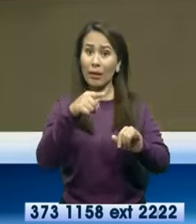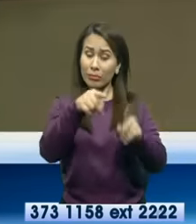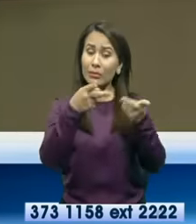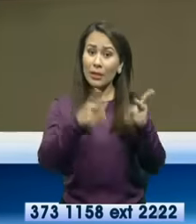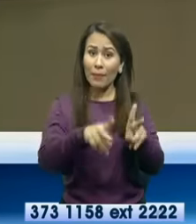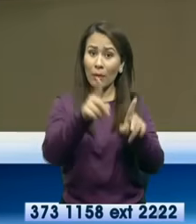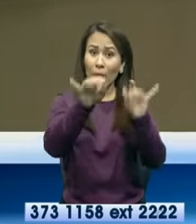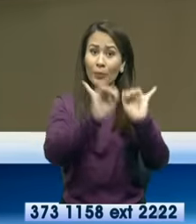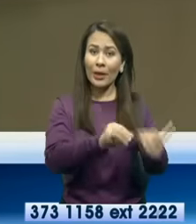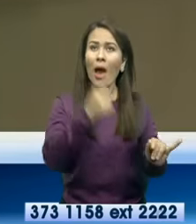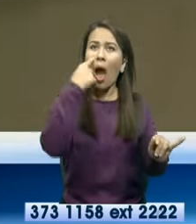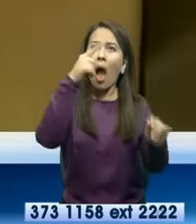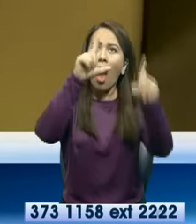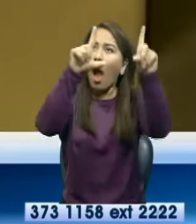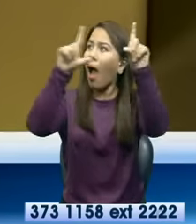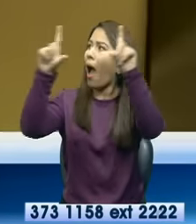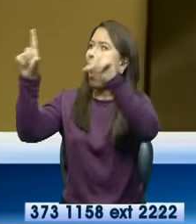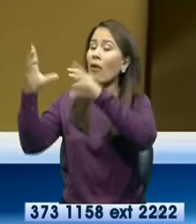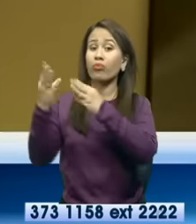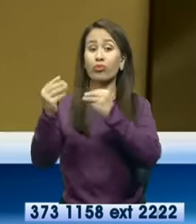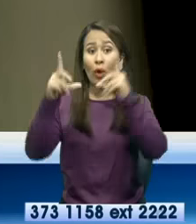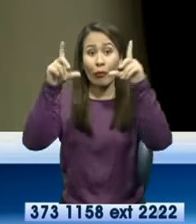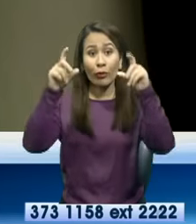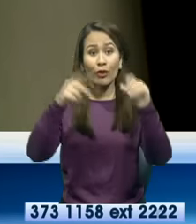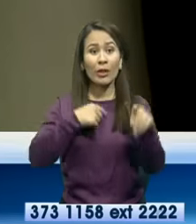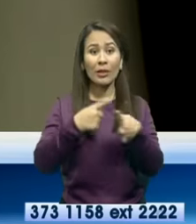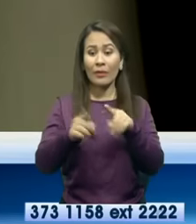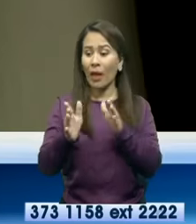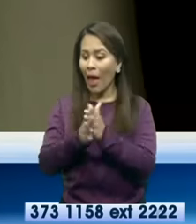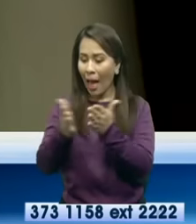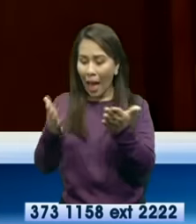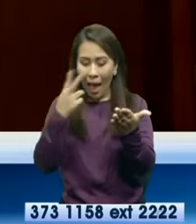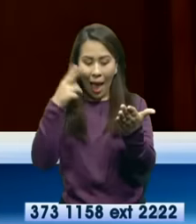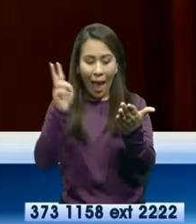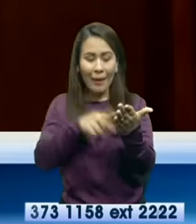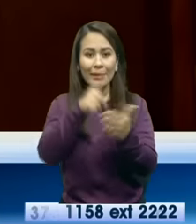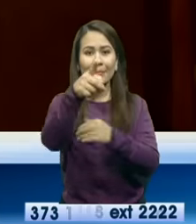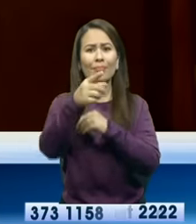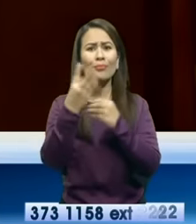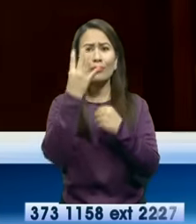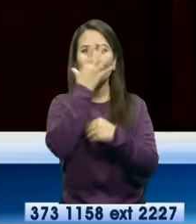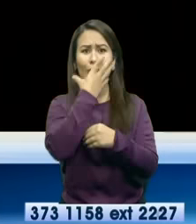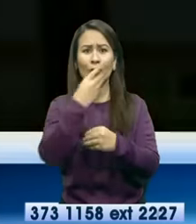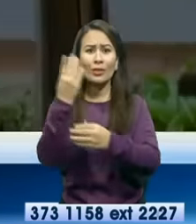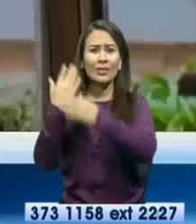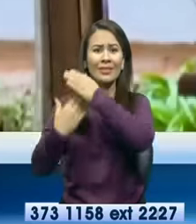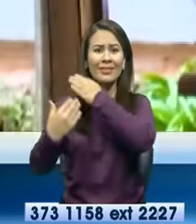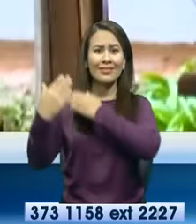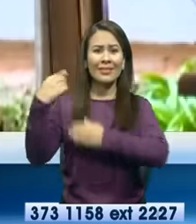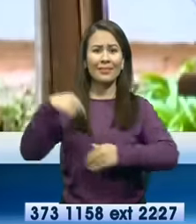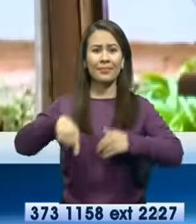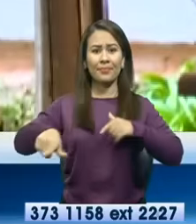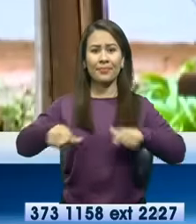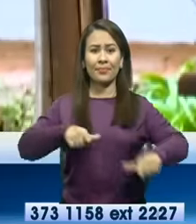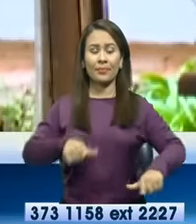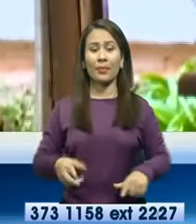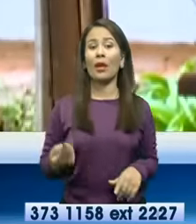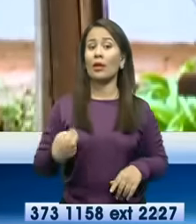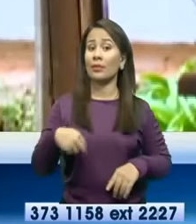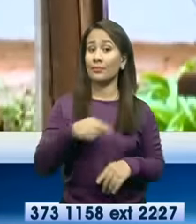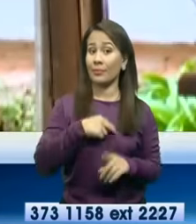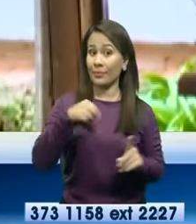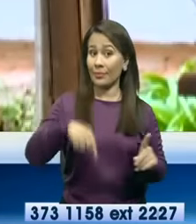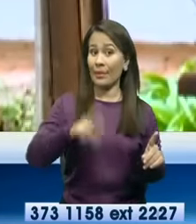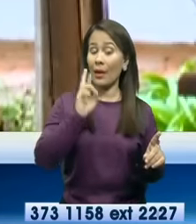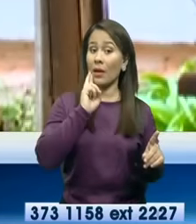de cientos de fotografías, recortes y rincones lo que esconde este histórico lugar. Nosotros tenemos un hotel-restaurante,